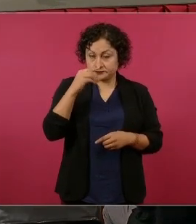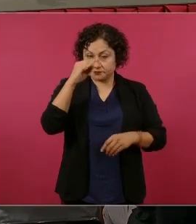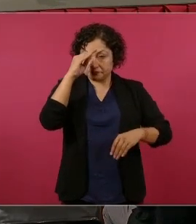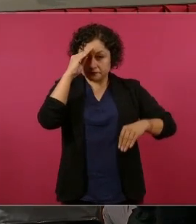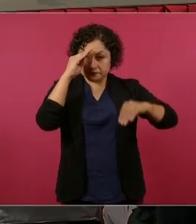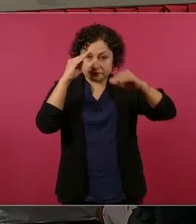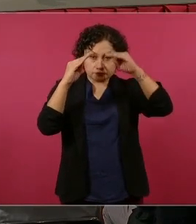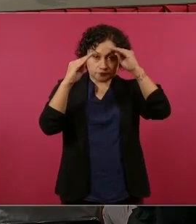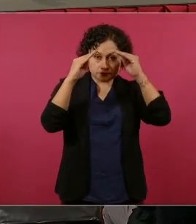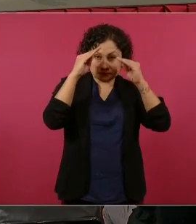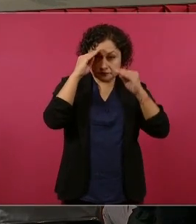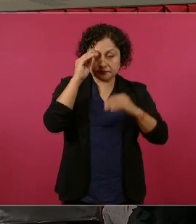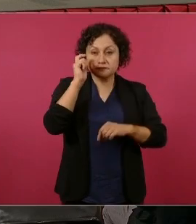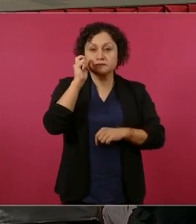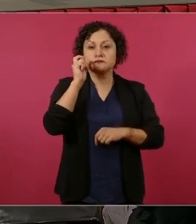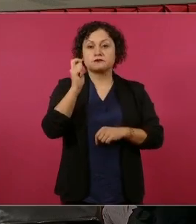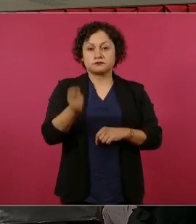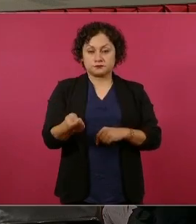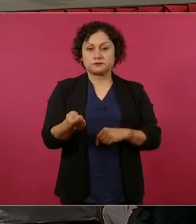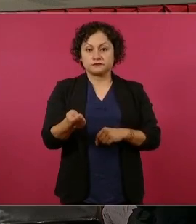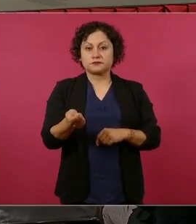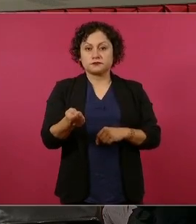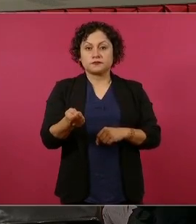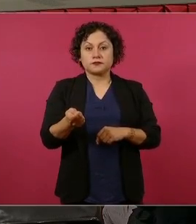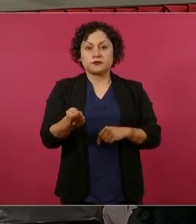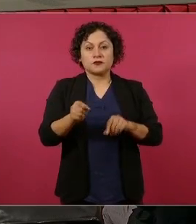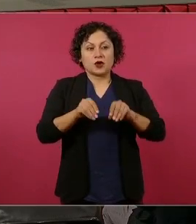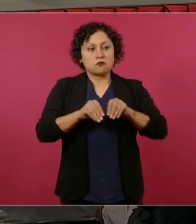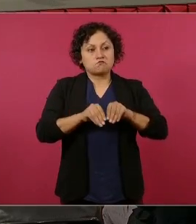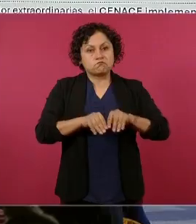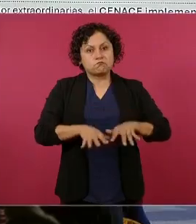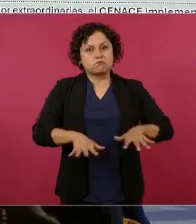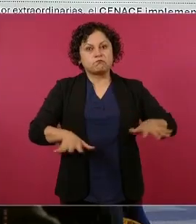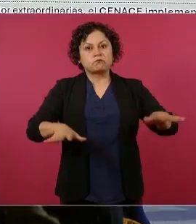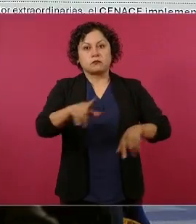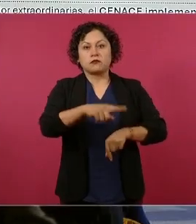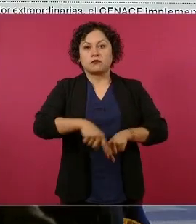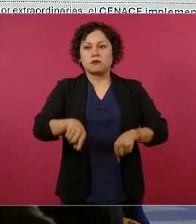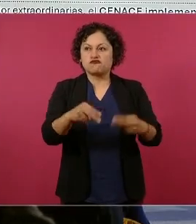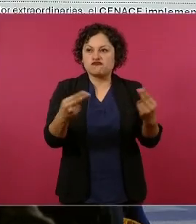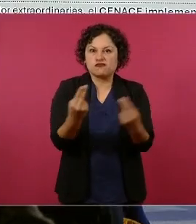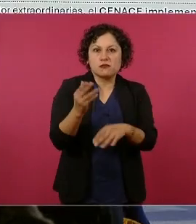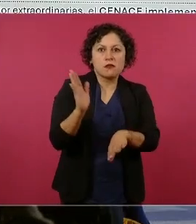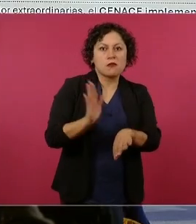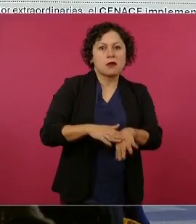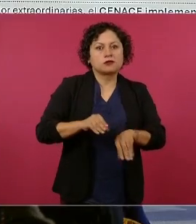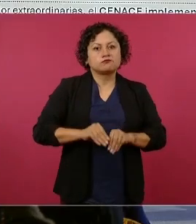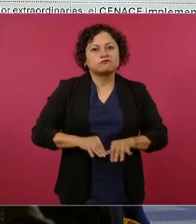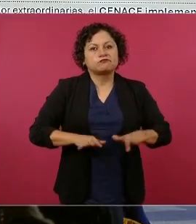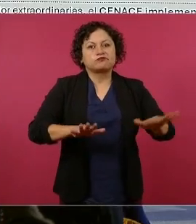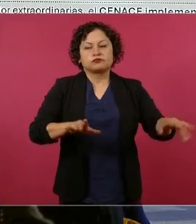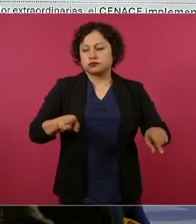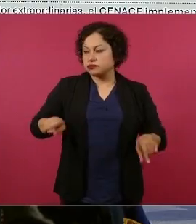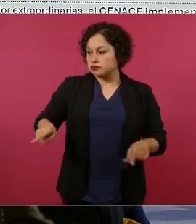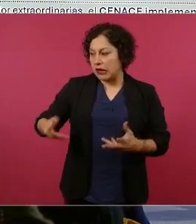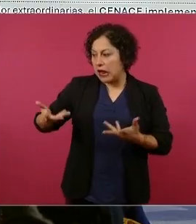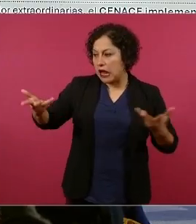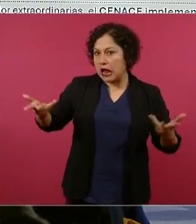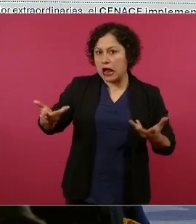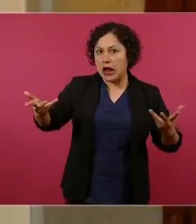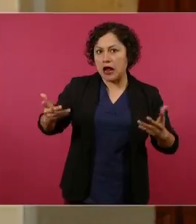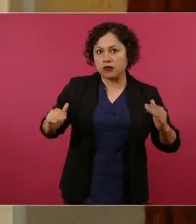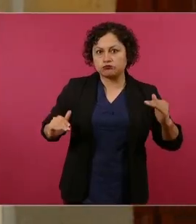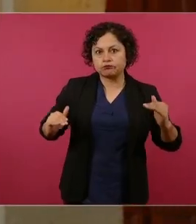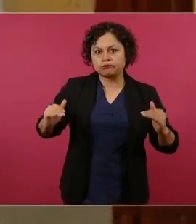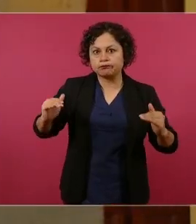entre las posibilidades de abastecer la demanda de energía eléctrica y nuestra producción. A este concepto